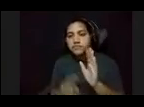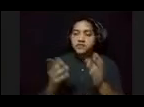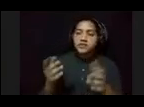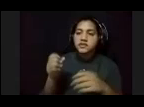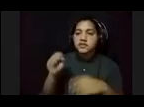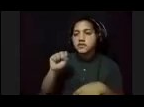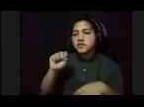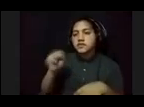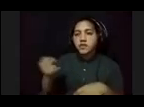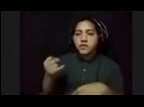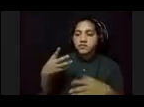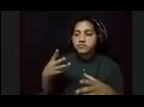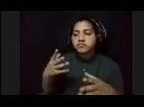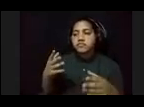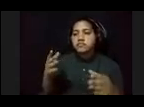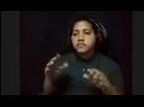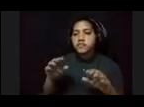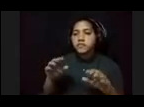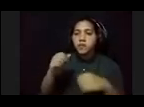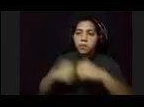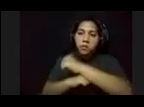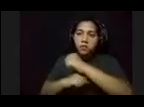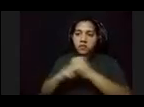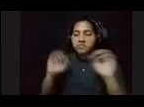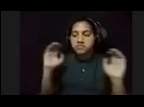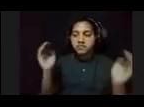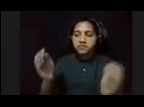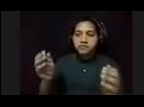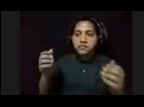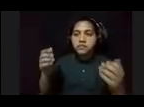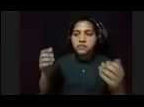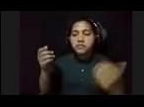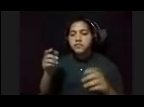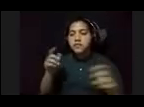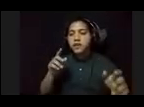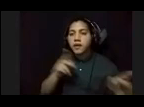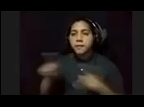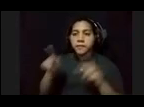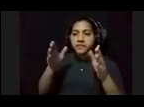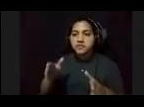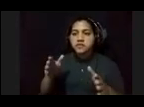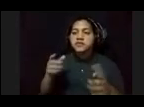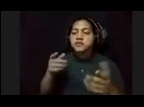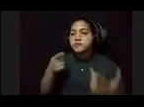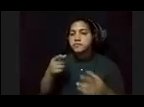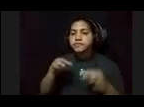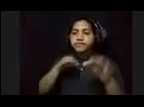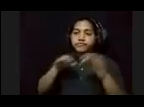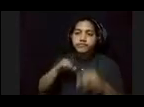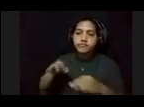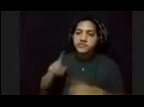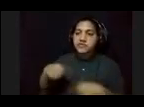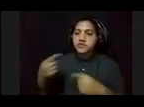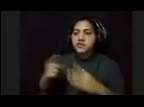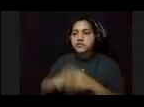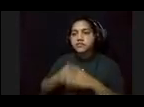su desarrollo urbano, y San Juan Extramuros. En el primero, el planificador urbano narra el desarrollo de la ciudad desde su primera fundación